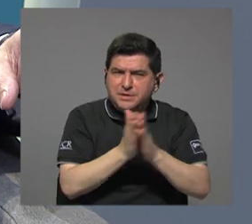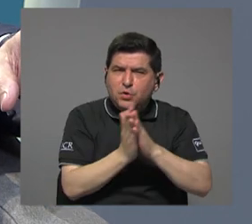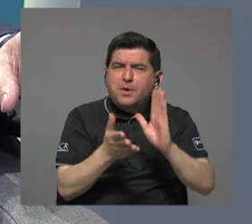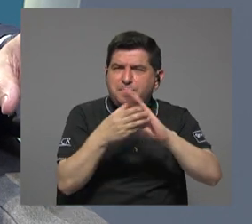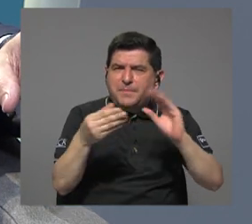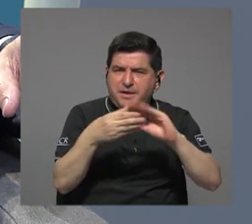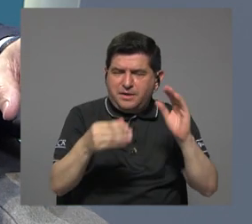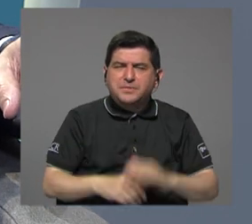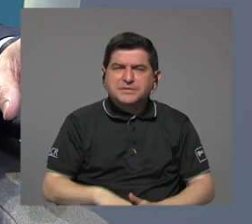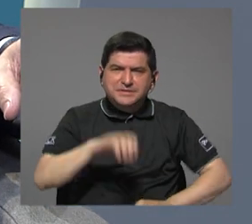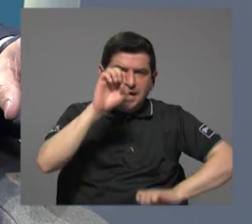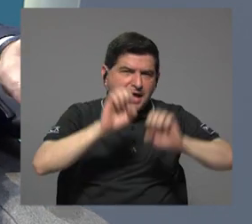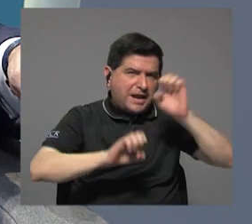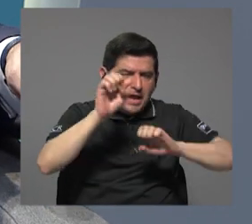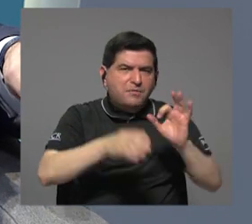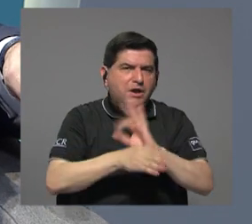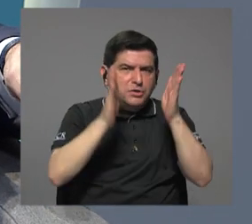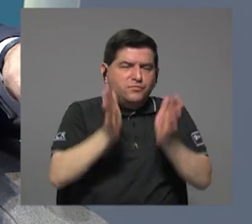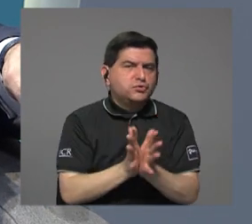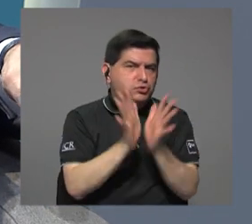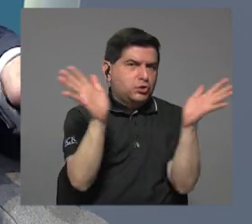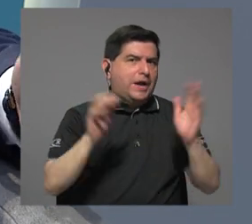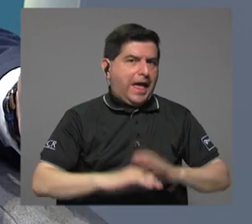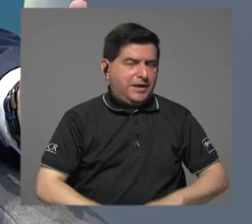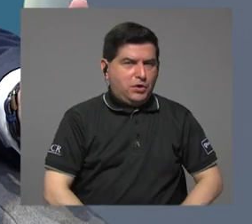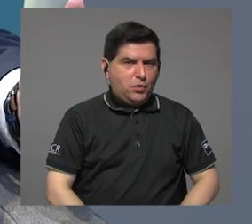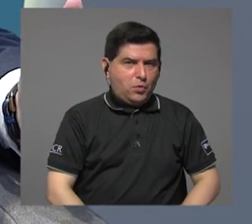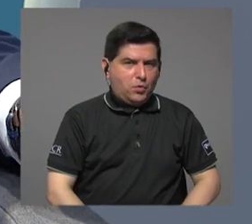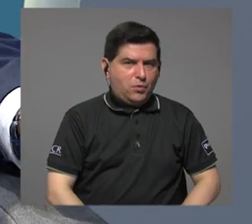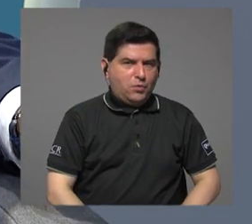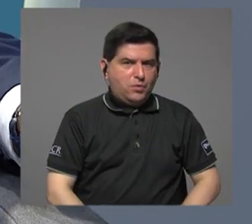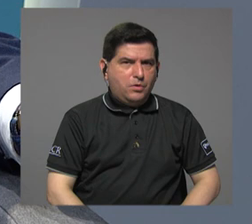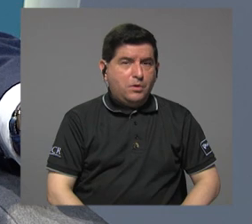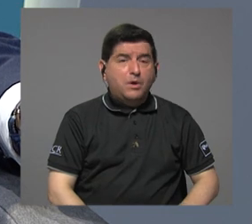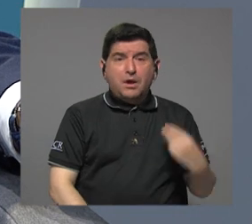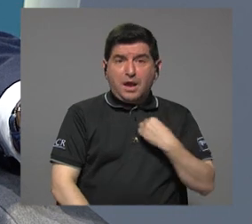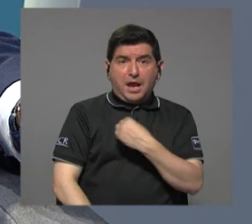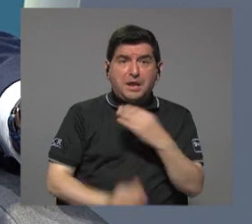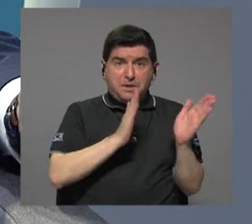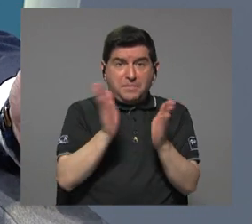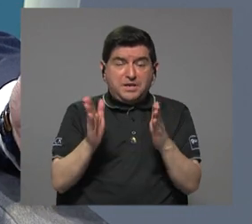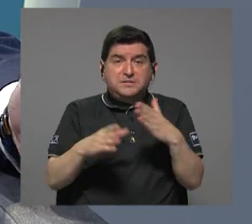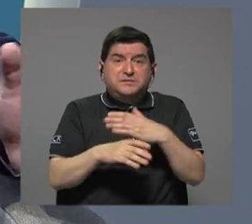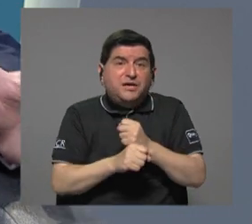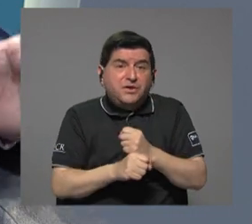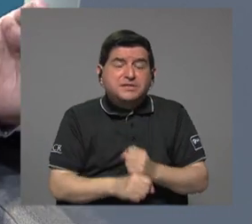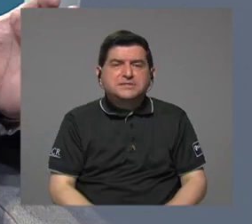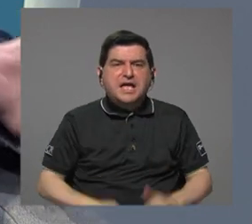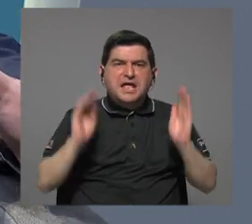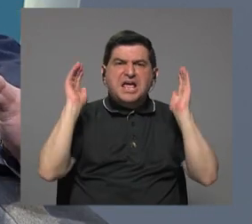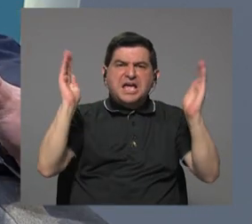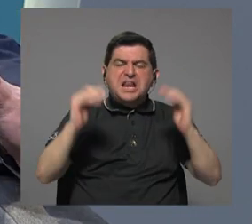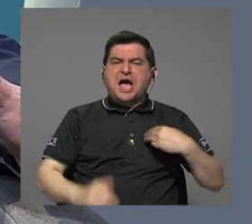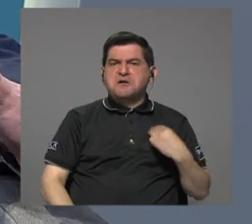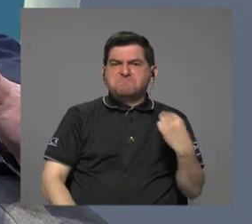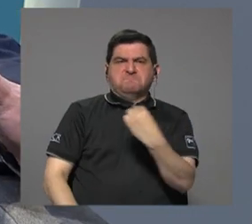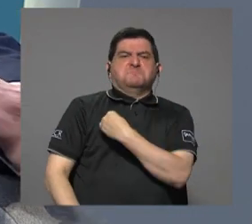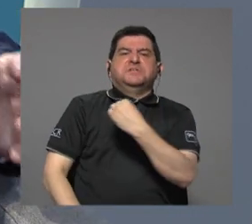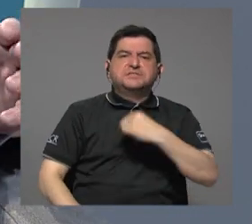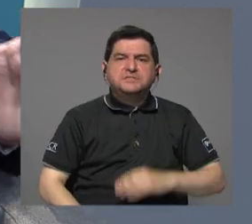comentario vuelve desde la evaluación de los resultados públicos que se hace del mideplán o sea quieren crear un megaministerio